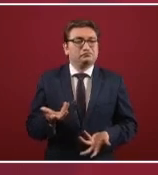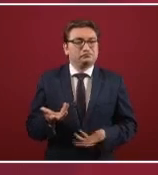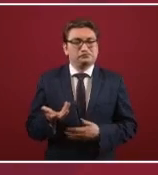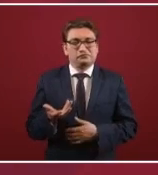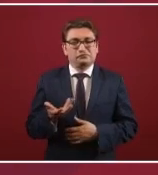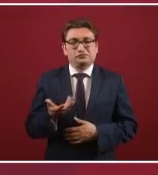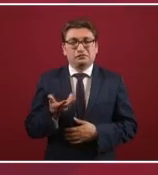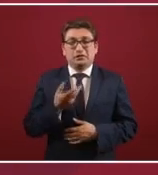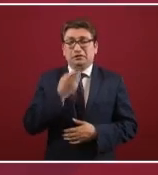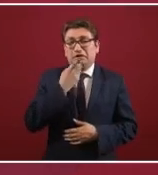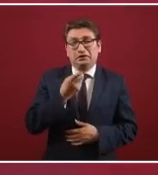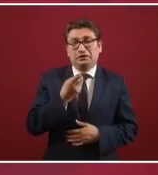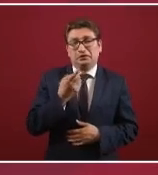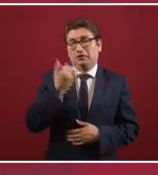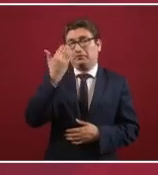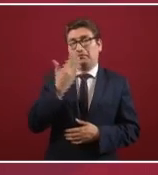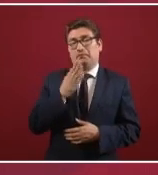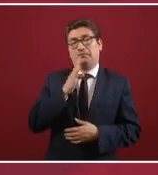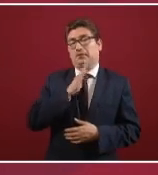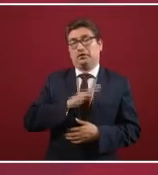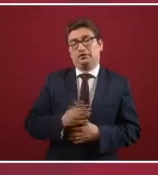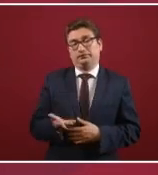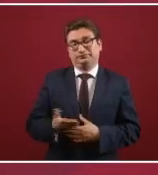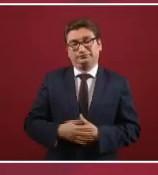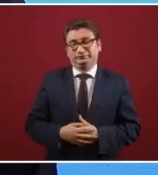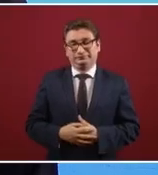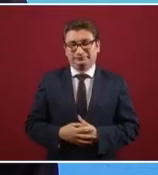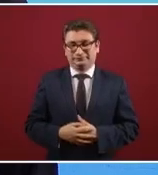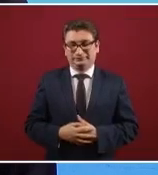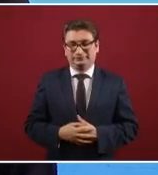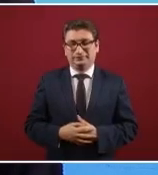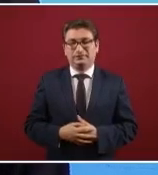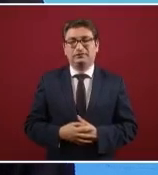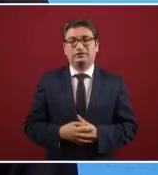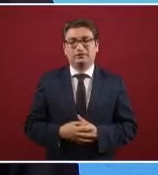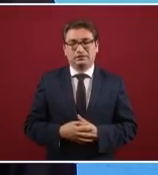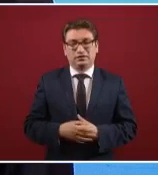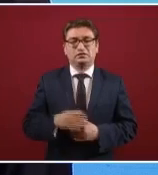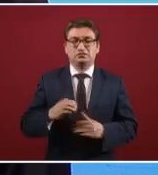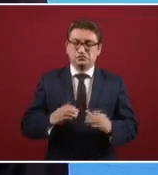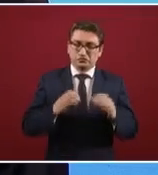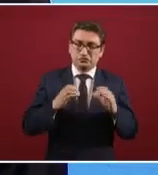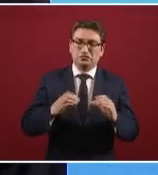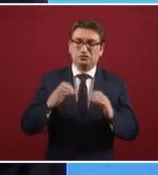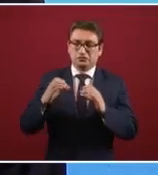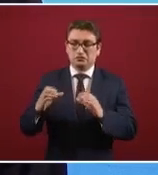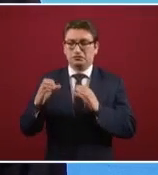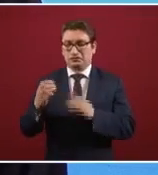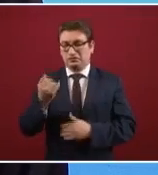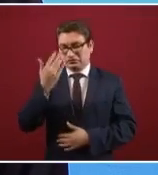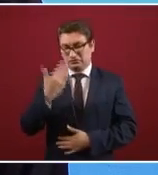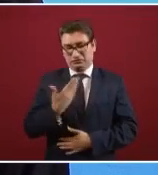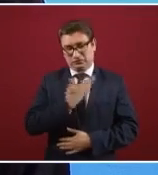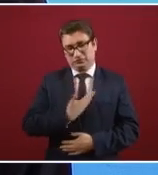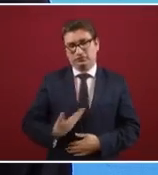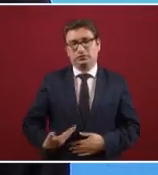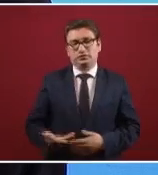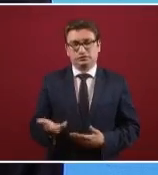se ve mal sí o sea hay que cuidar la investidura presidencial